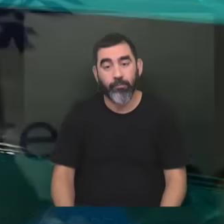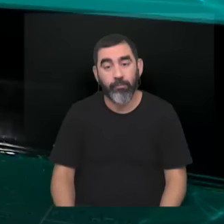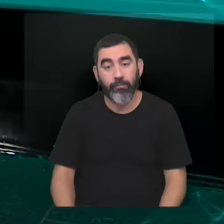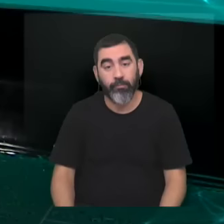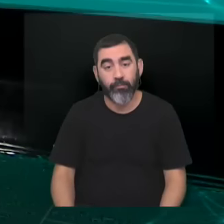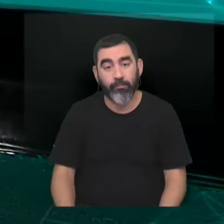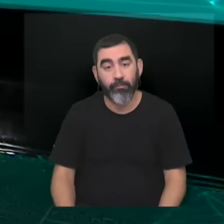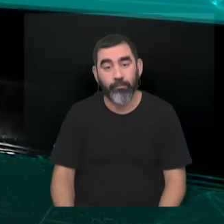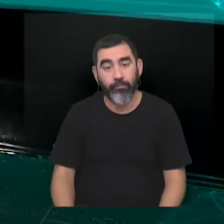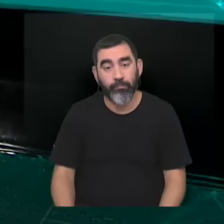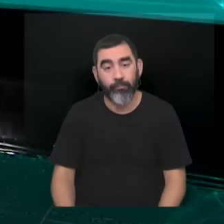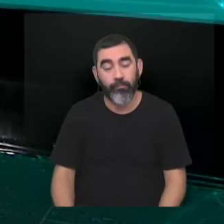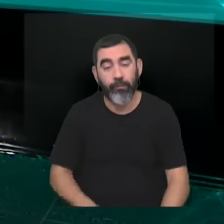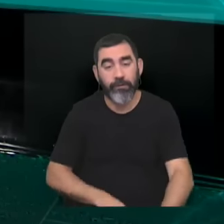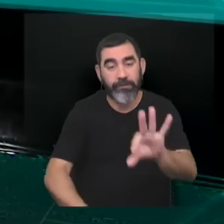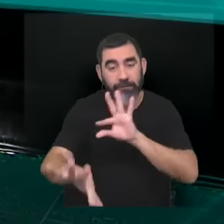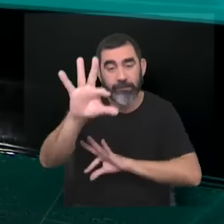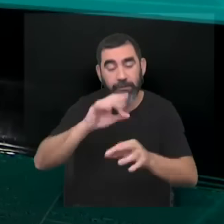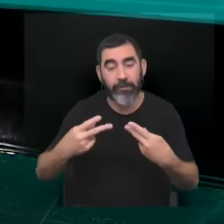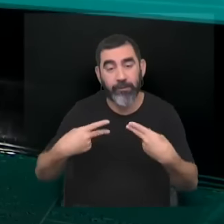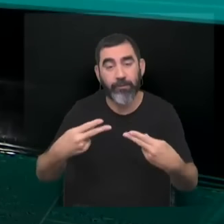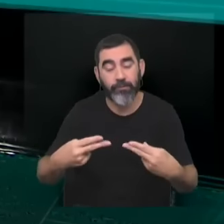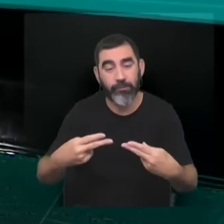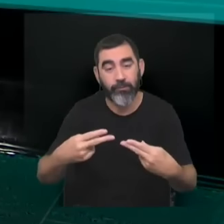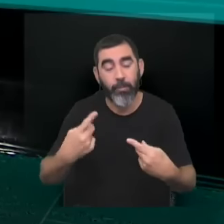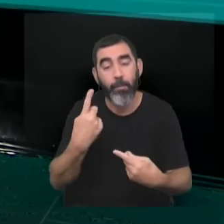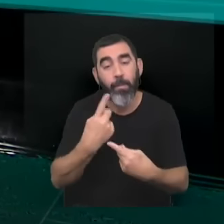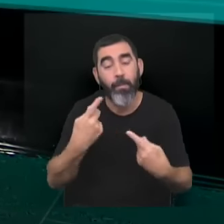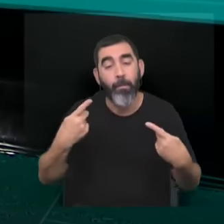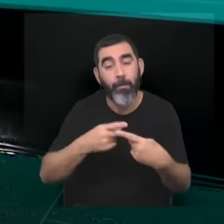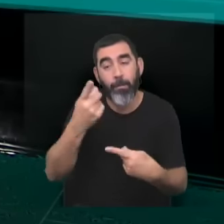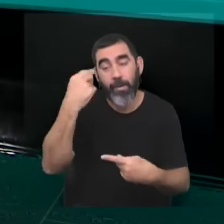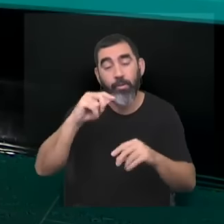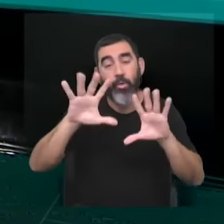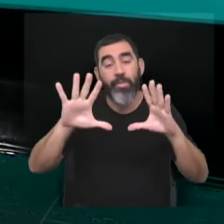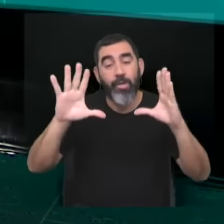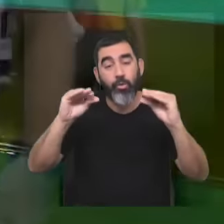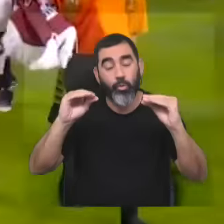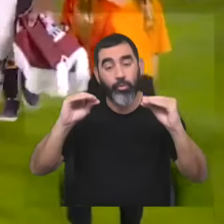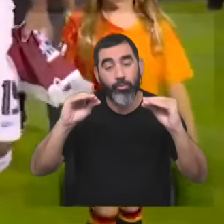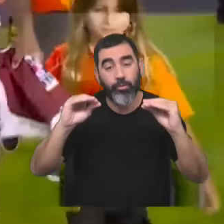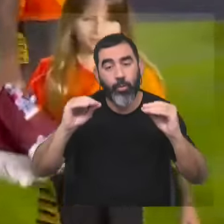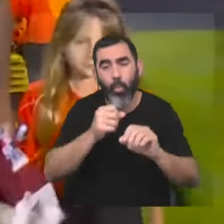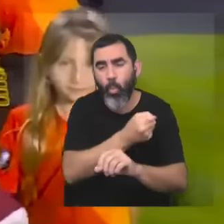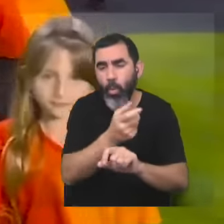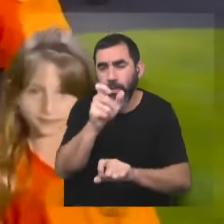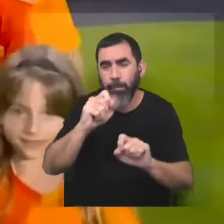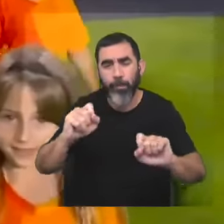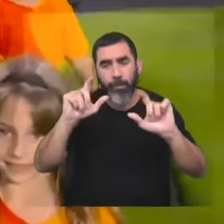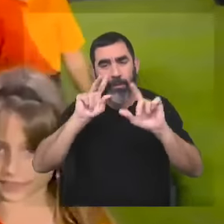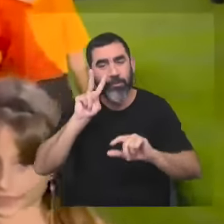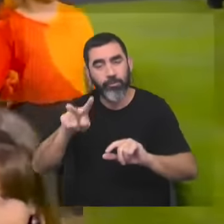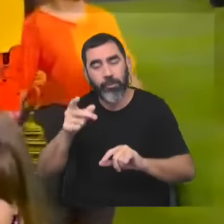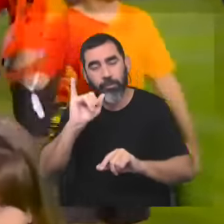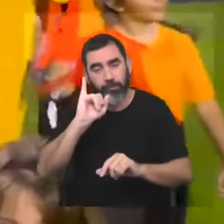también y la selección uruguaya de fútbol hizo su Debut ayer a las 22 horas no sé cuántas personas se quedaron despiertas